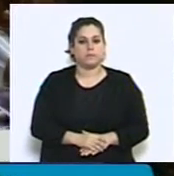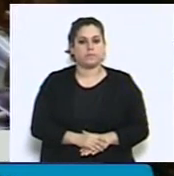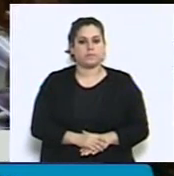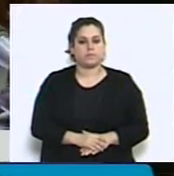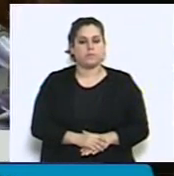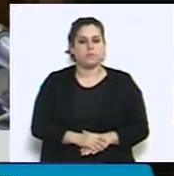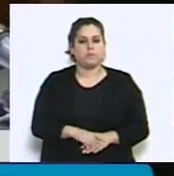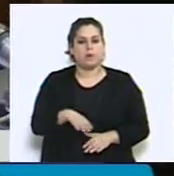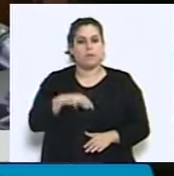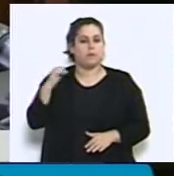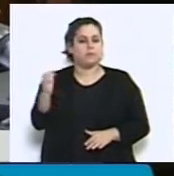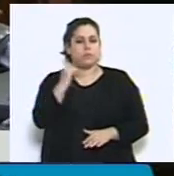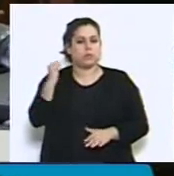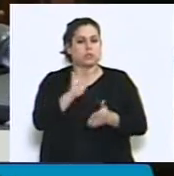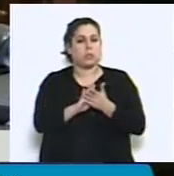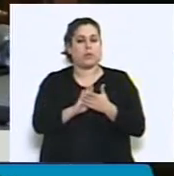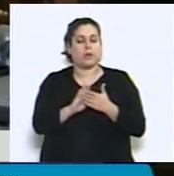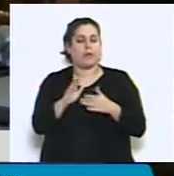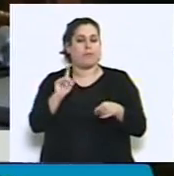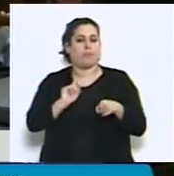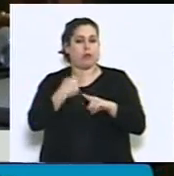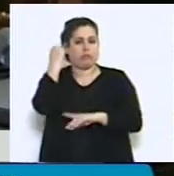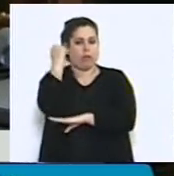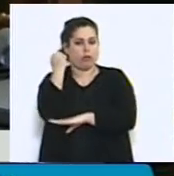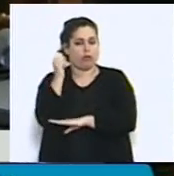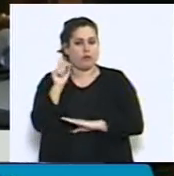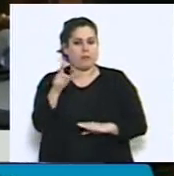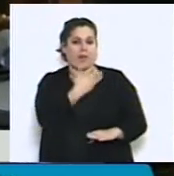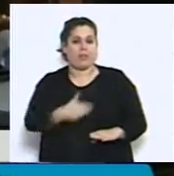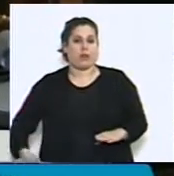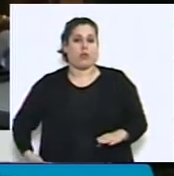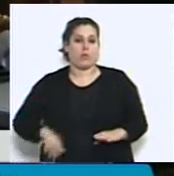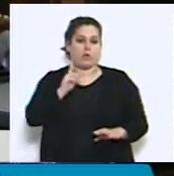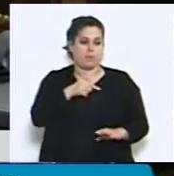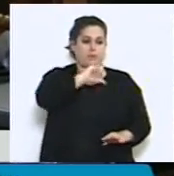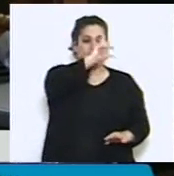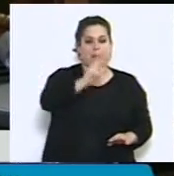de política económica de nuestro gobierno y del país.